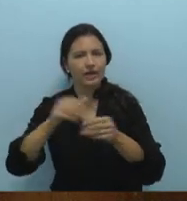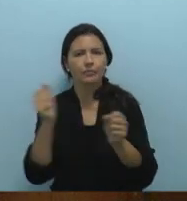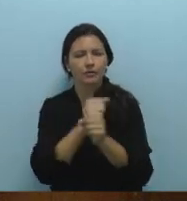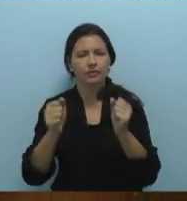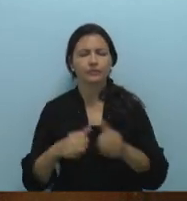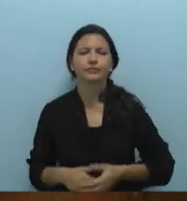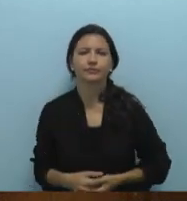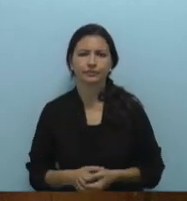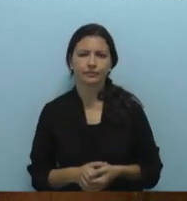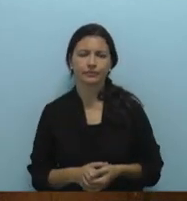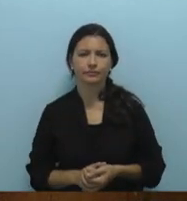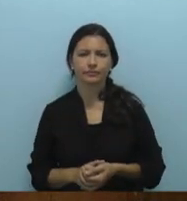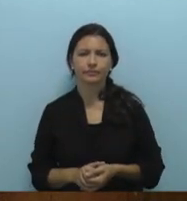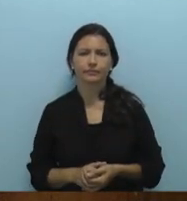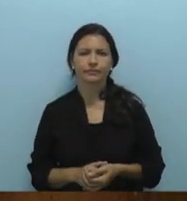aprobado.